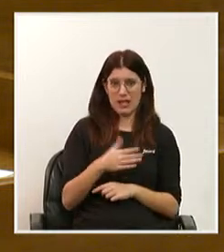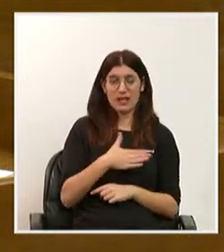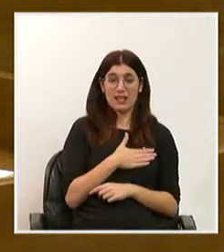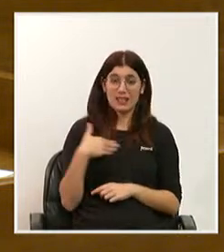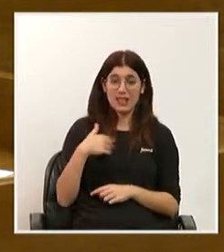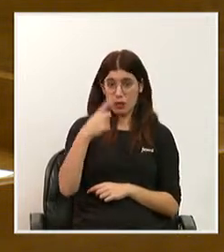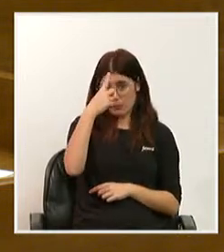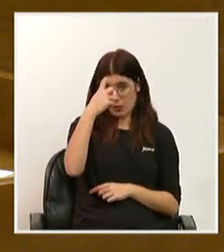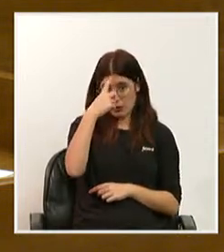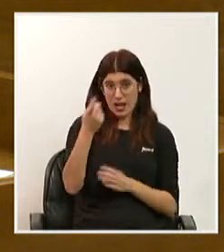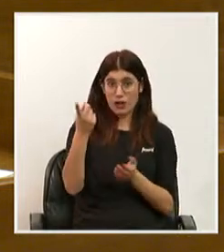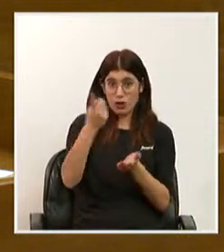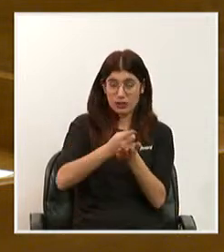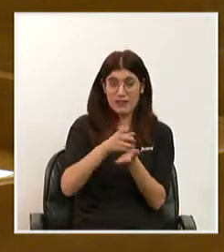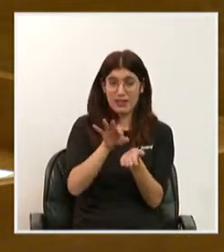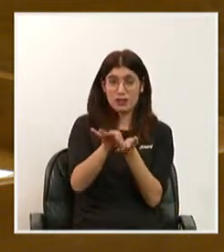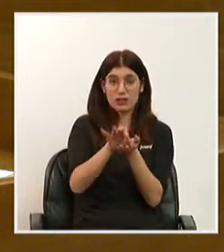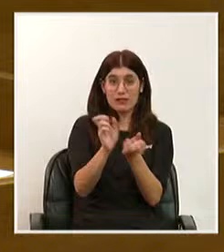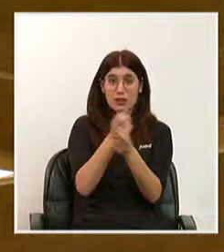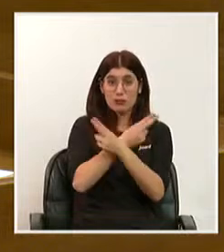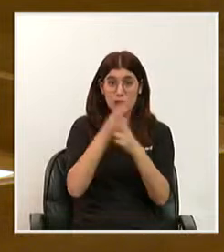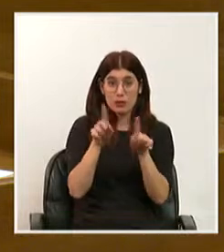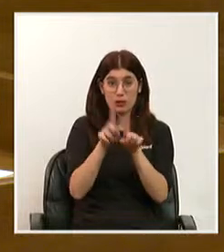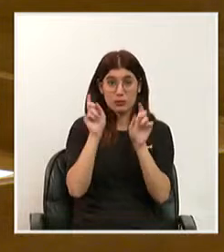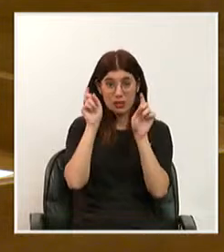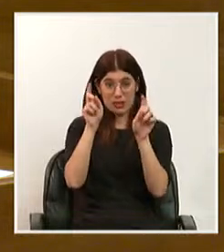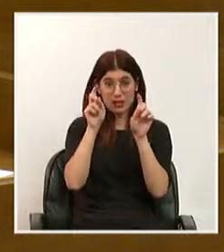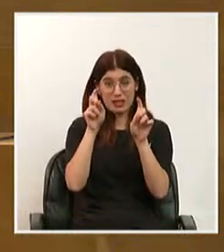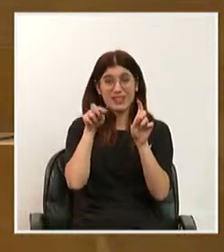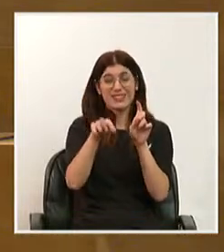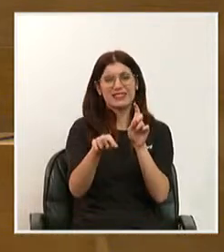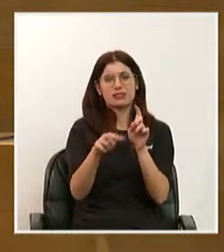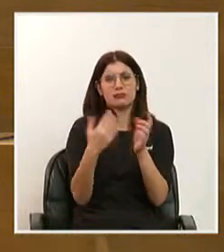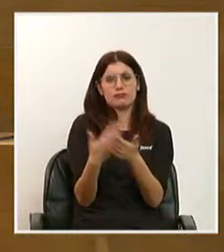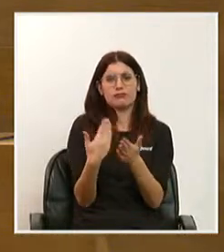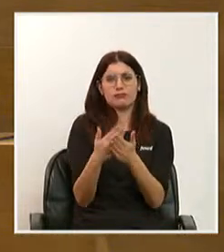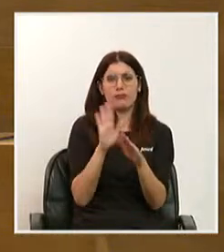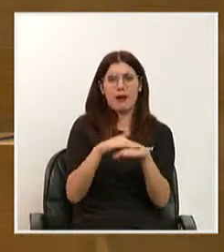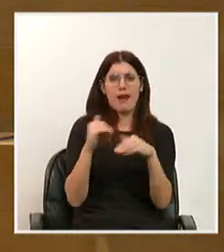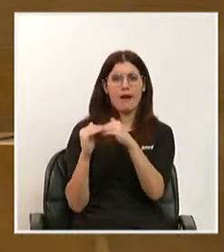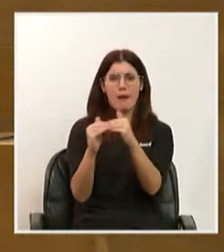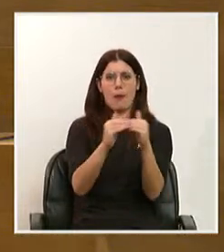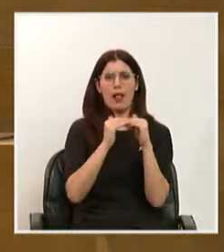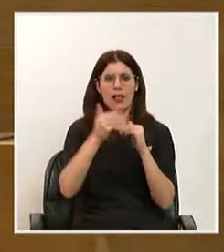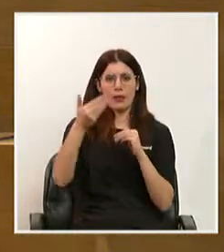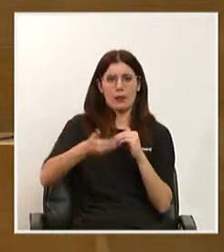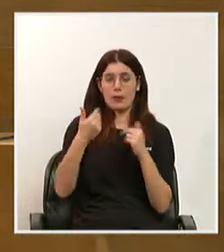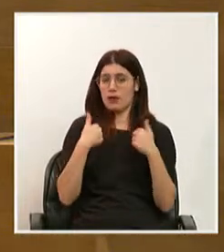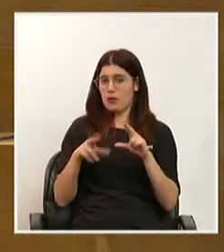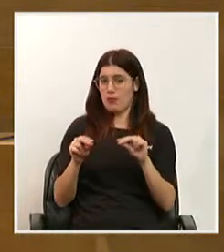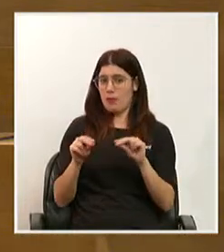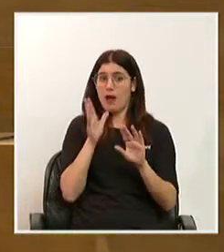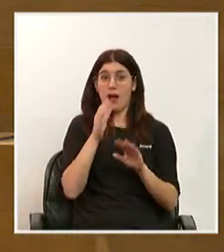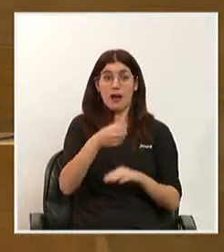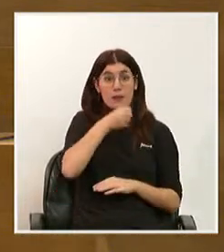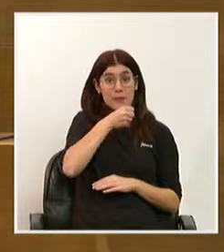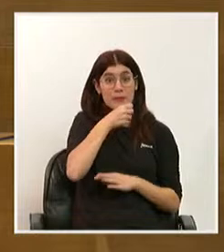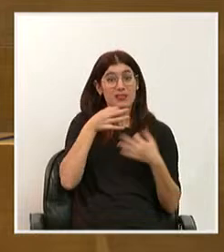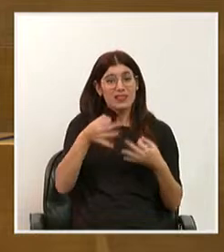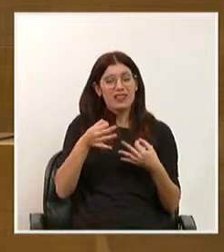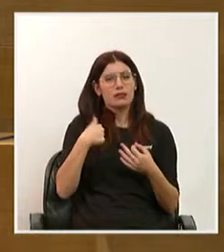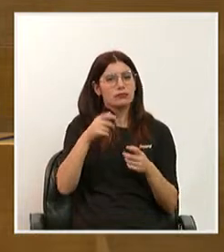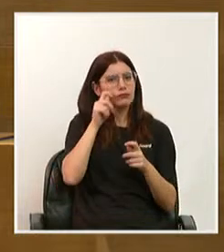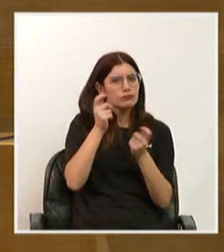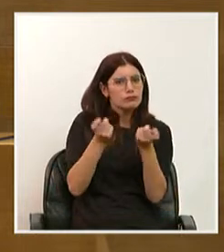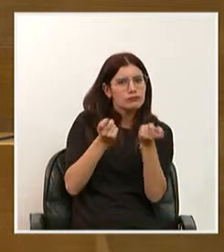de que el públic con educa son Social para conseguir la igualad acab desde el PSP estar vigilant